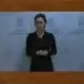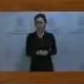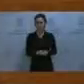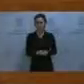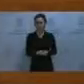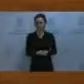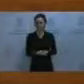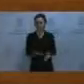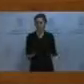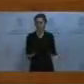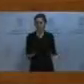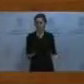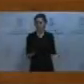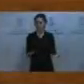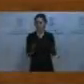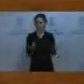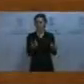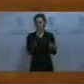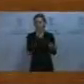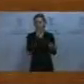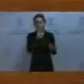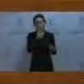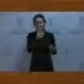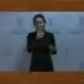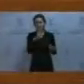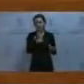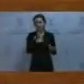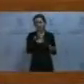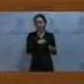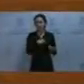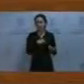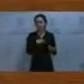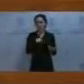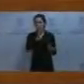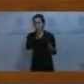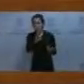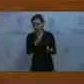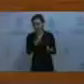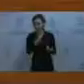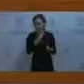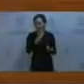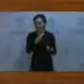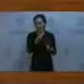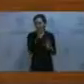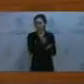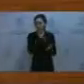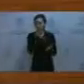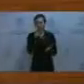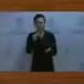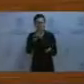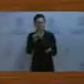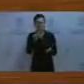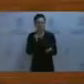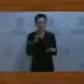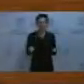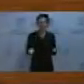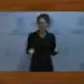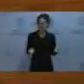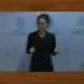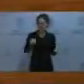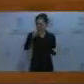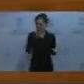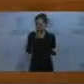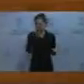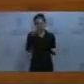es necesario no mentir. Y yo me ratifico en lo que le he dicho. Es una gran falsedad. El problema de Sogepsa no es si se hace